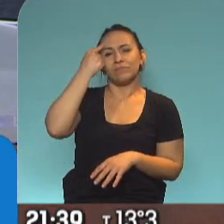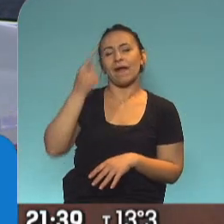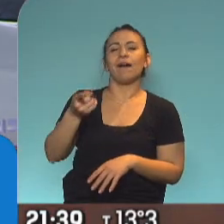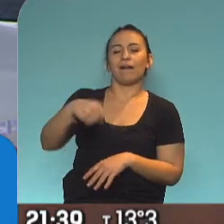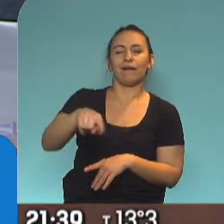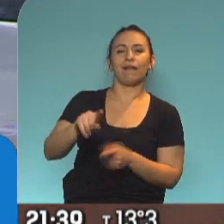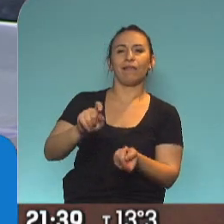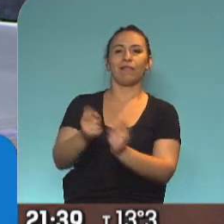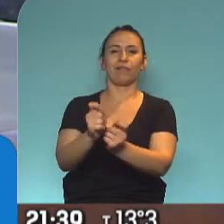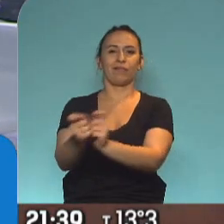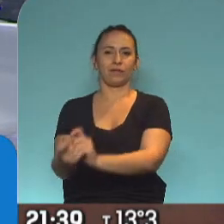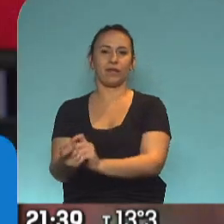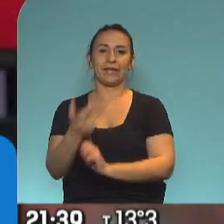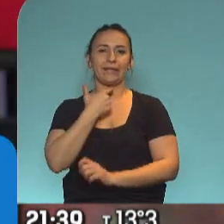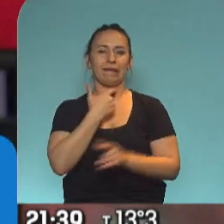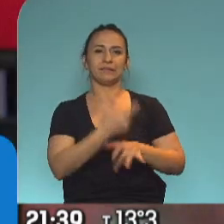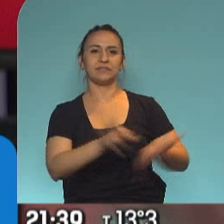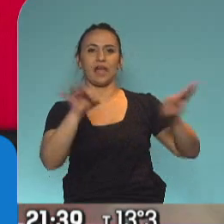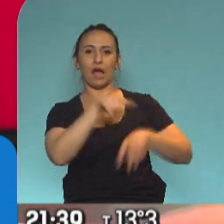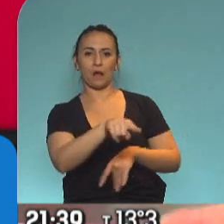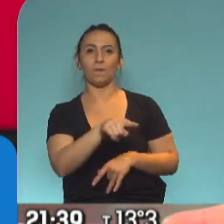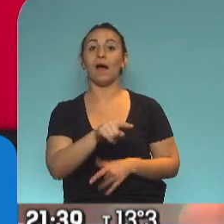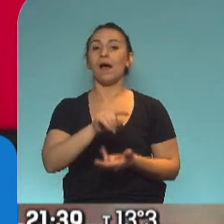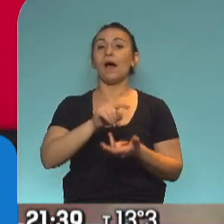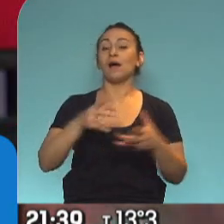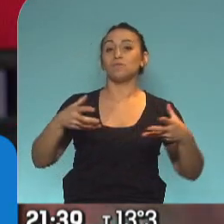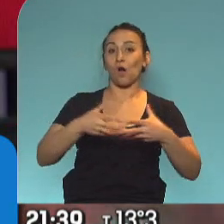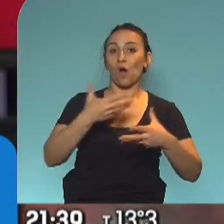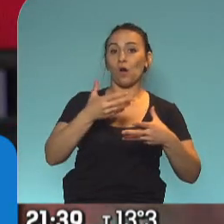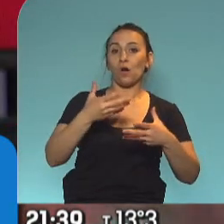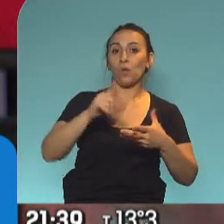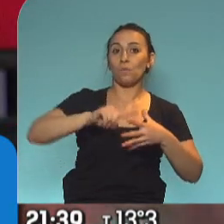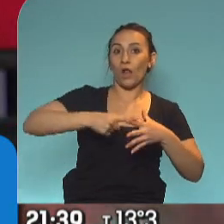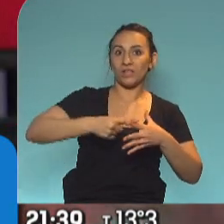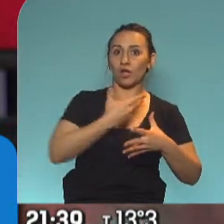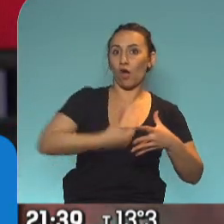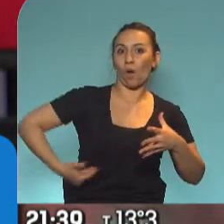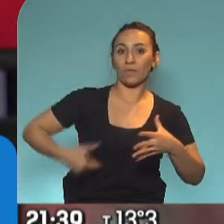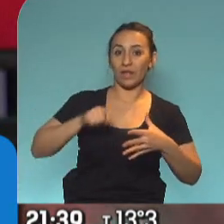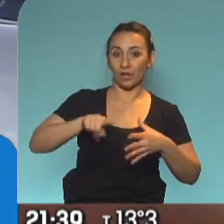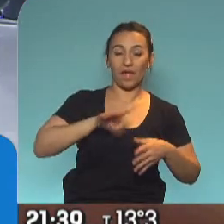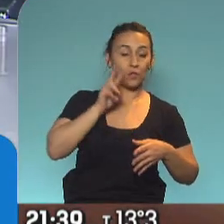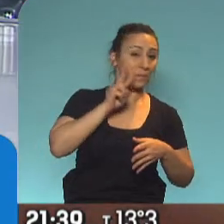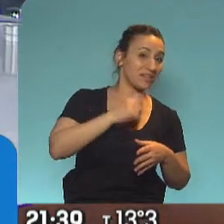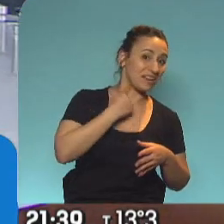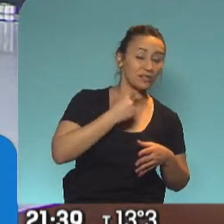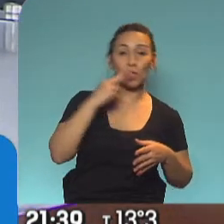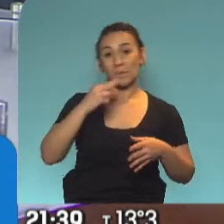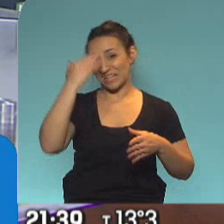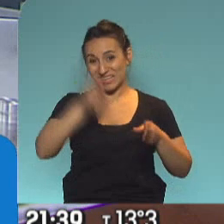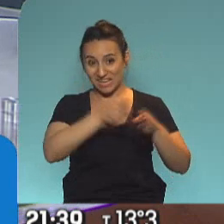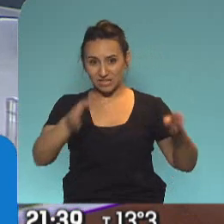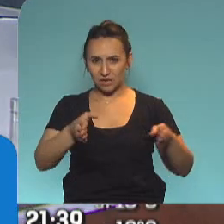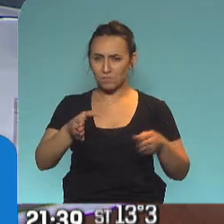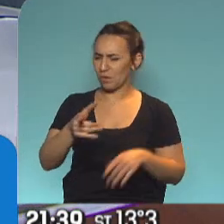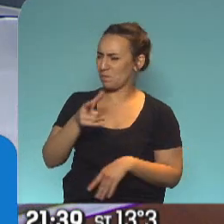porque quieren salvar a los funcionarios del gobierno 2003-2015 involucrados en casos de corrupción. Se están olvidando que existen los fiscales,